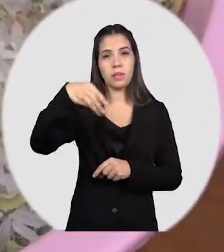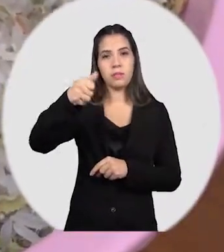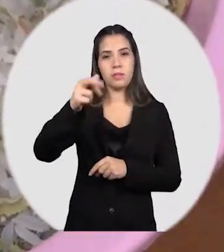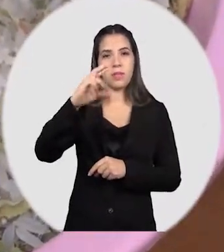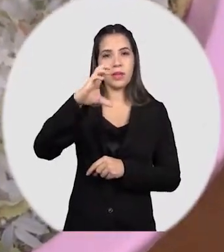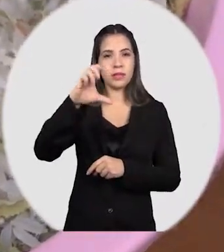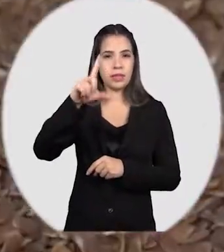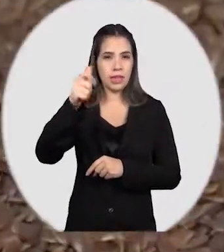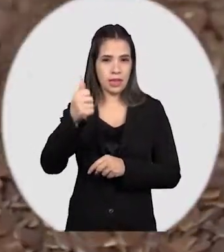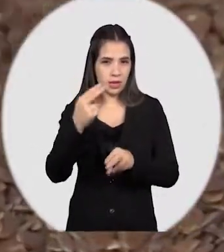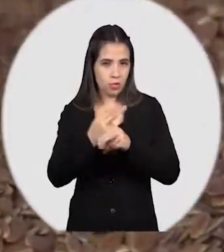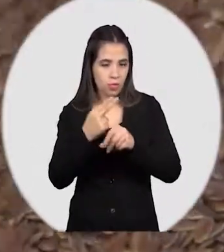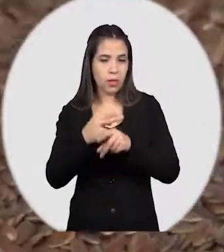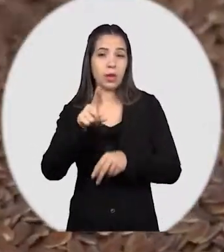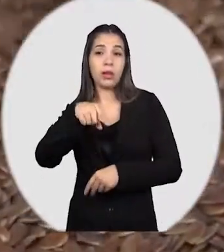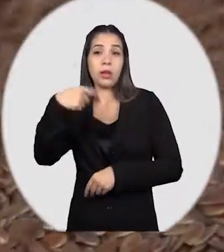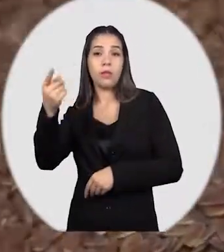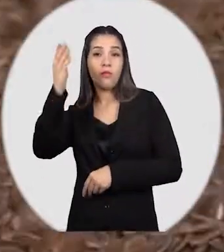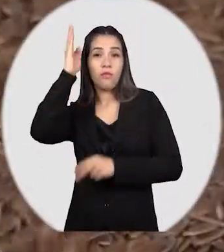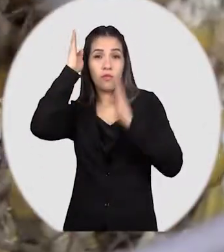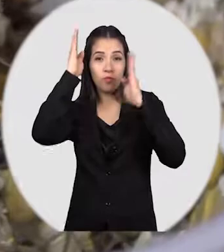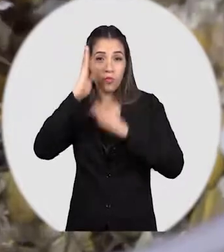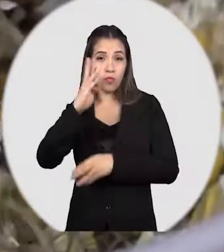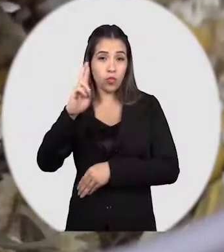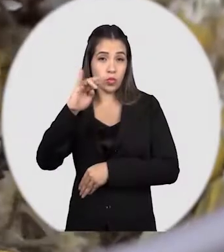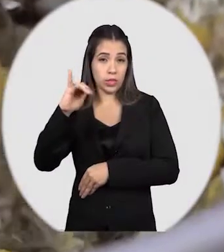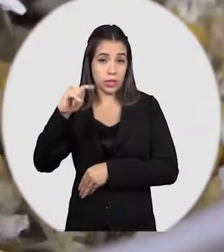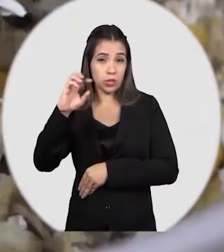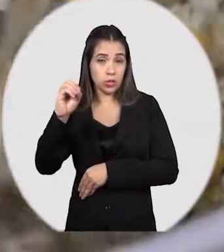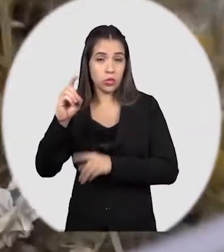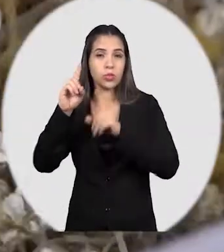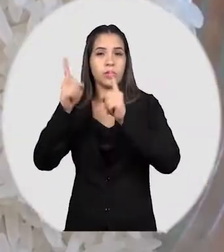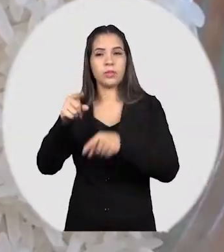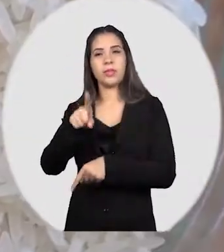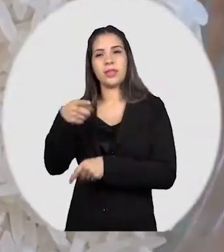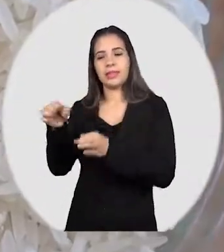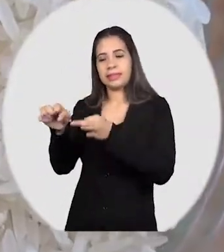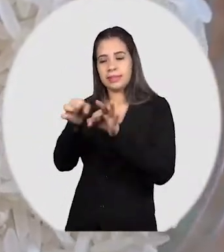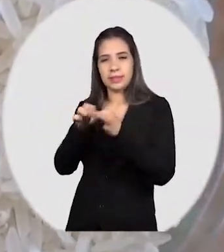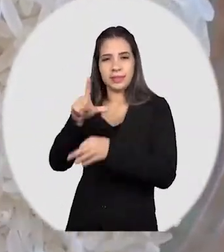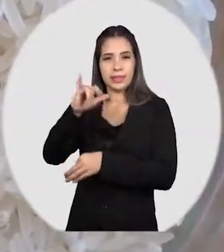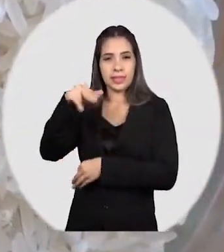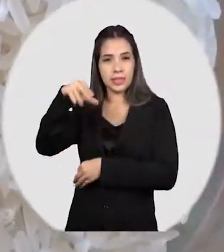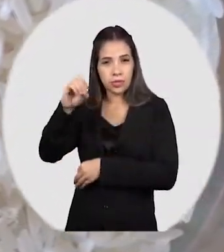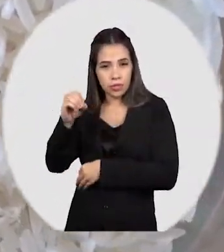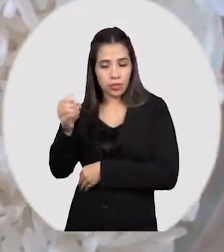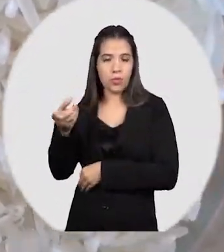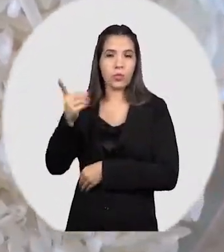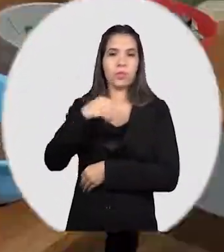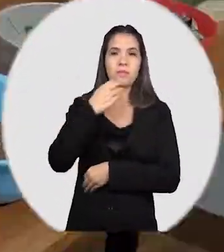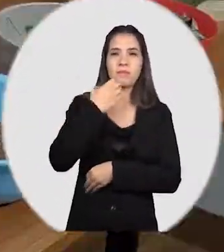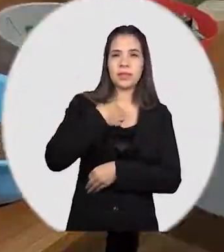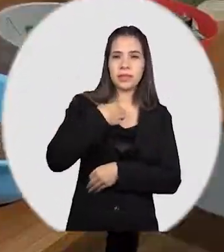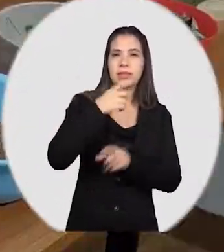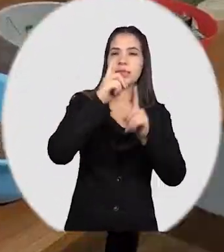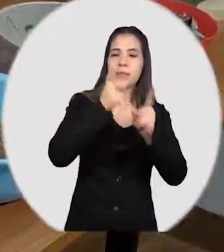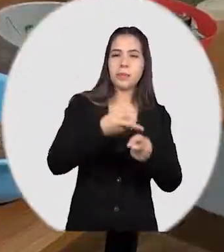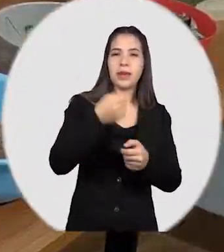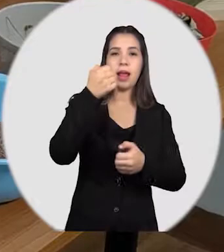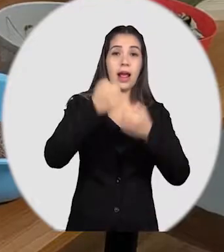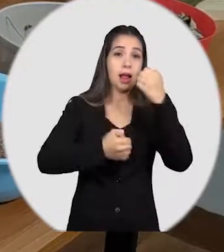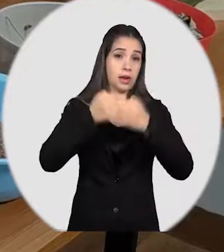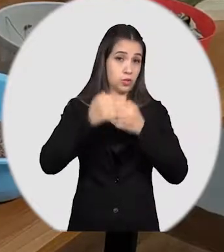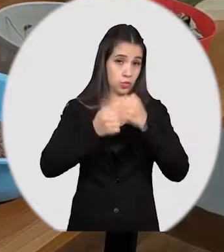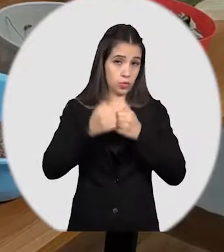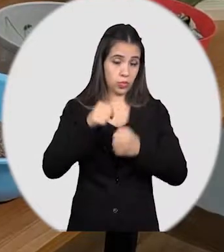burrito, esta semilla de lino, manzanilla, la salvia y nuestro arroz. Una vez que